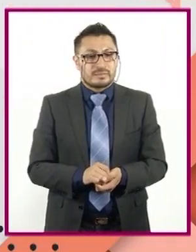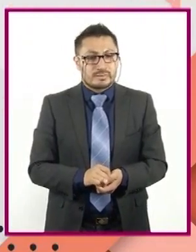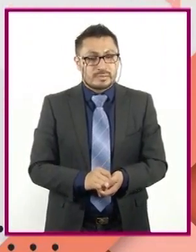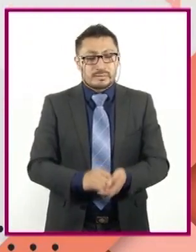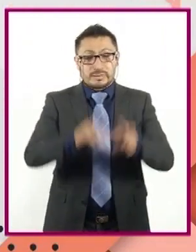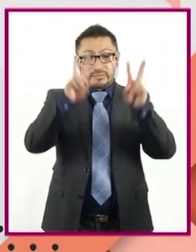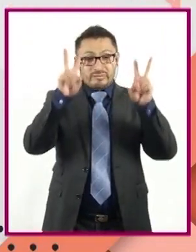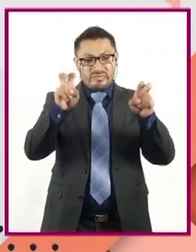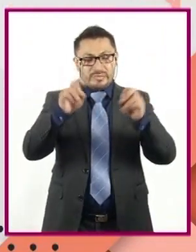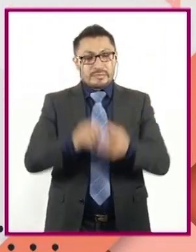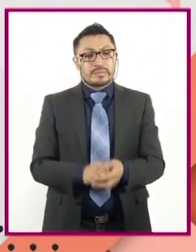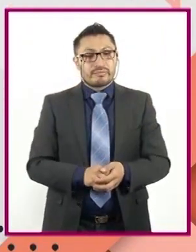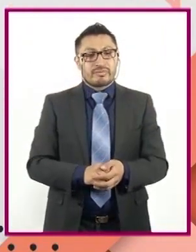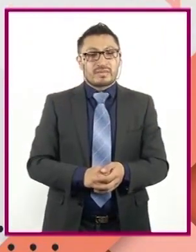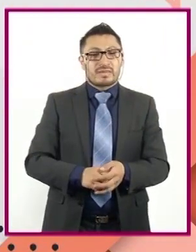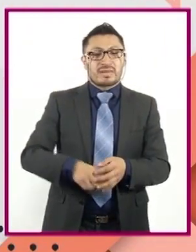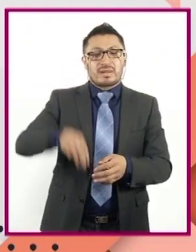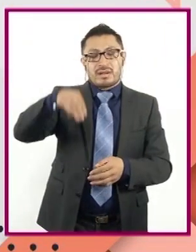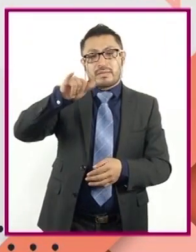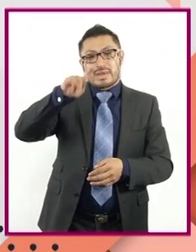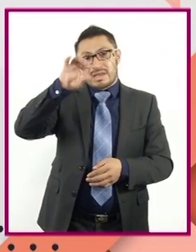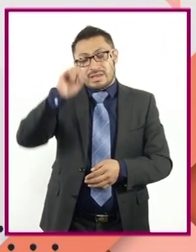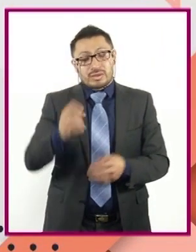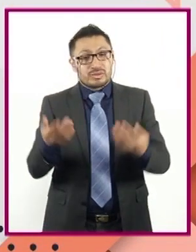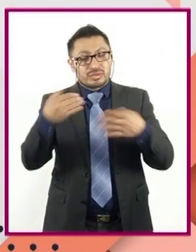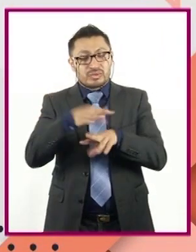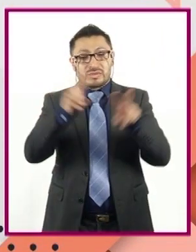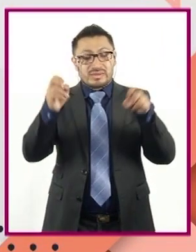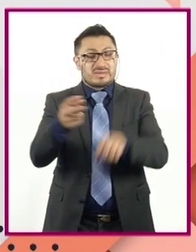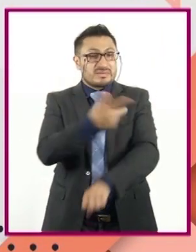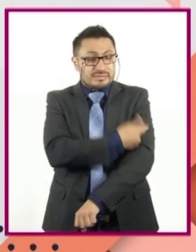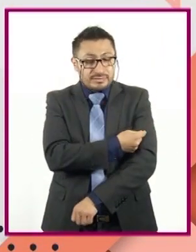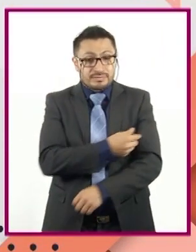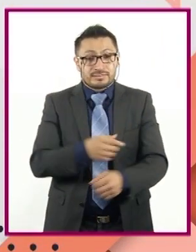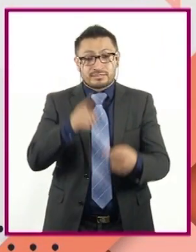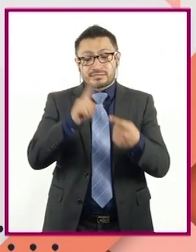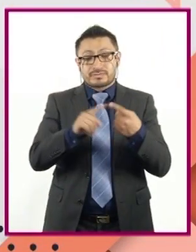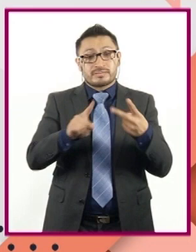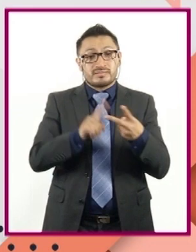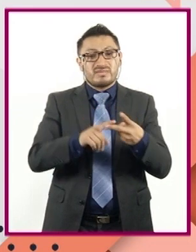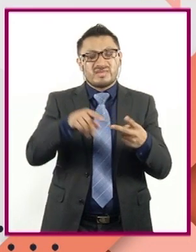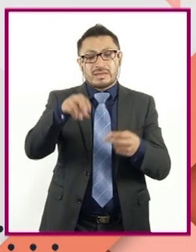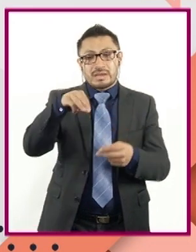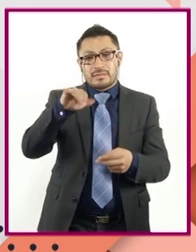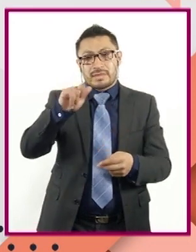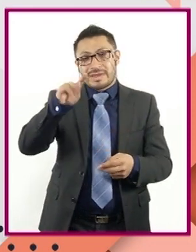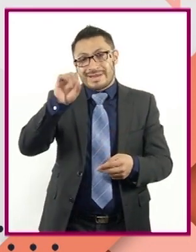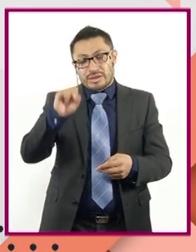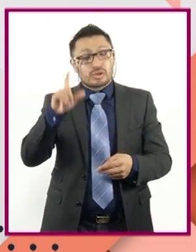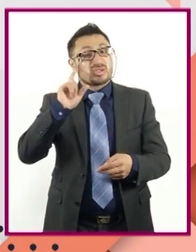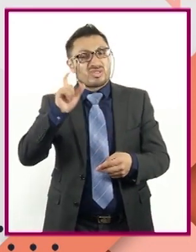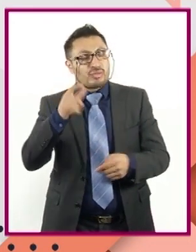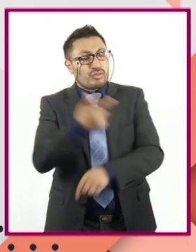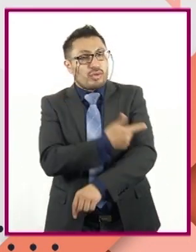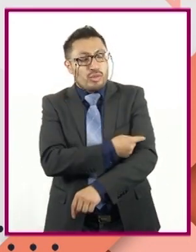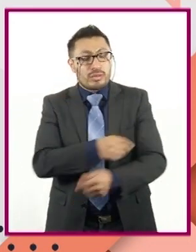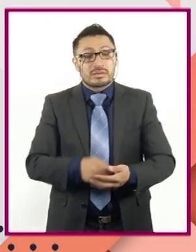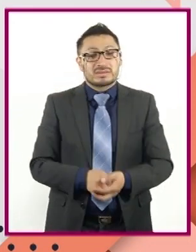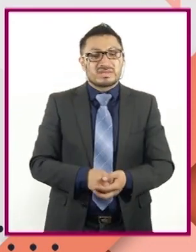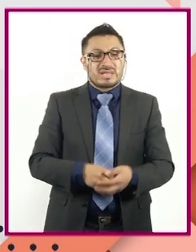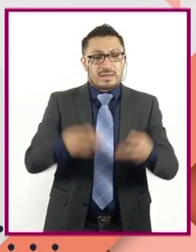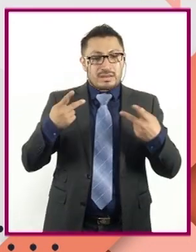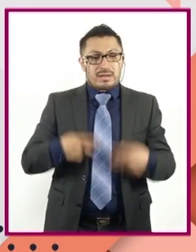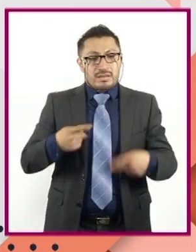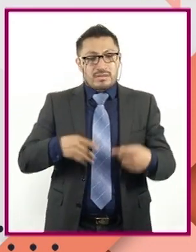Tema: los mitos que rodean a la vacuna. Subtema: mitos. ¿Cuándo vacunarse? Las personas tienen